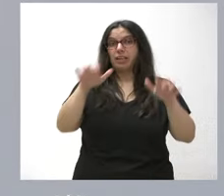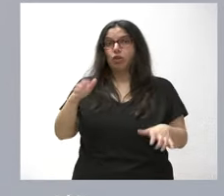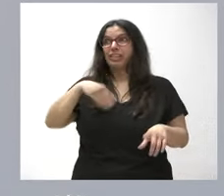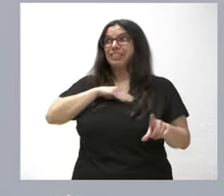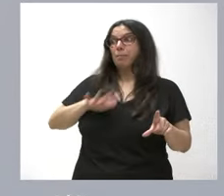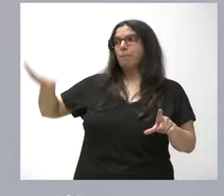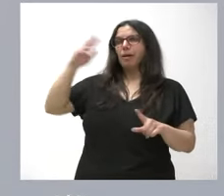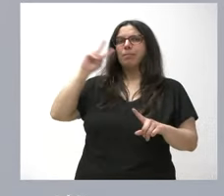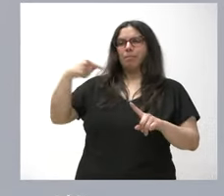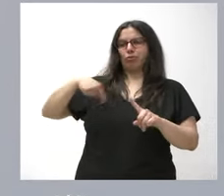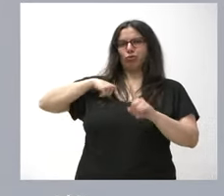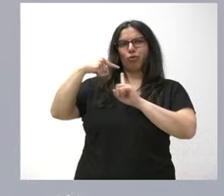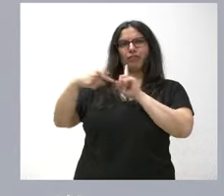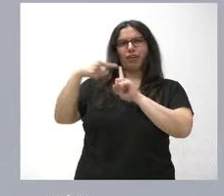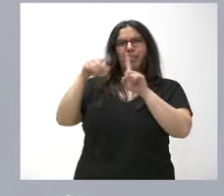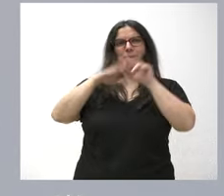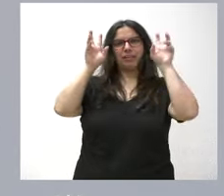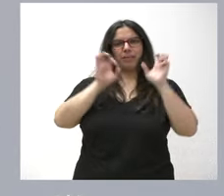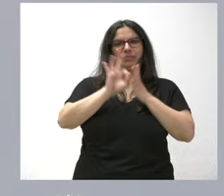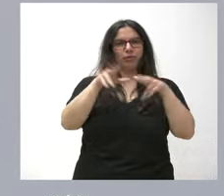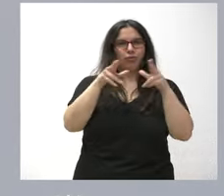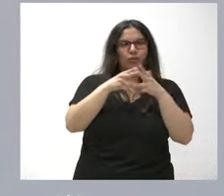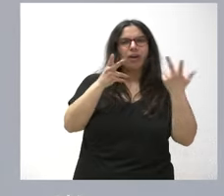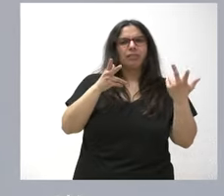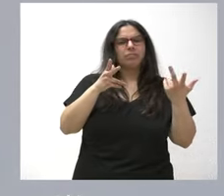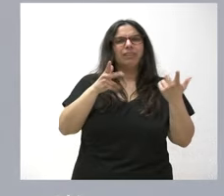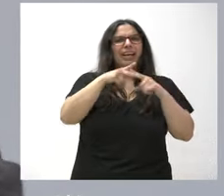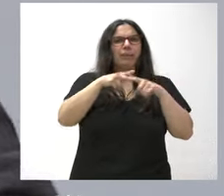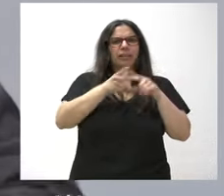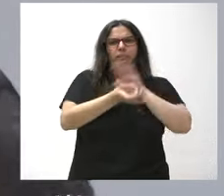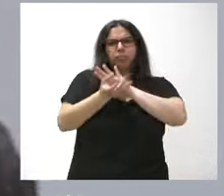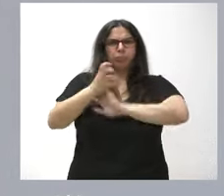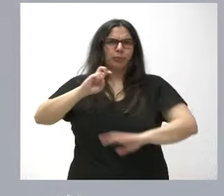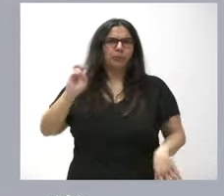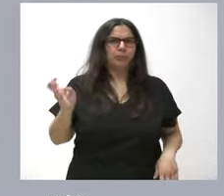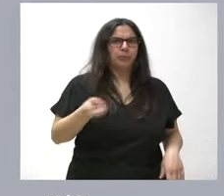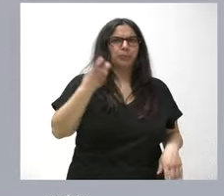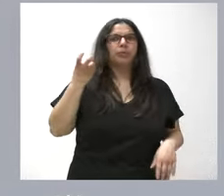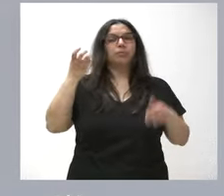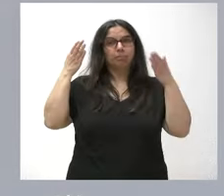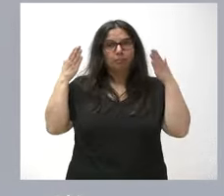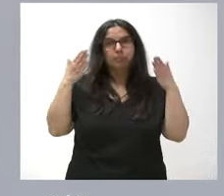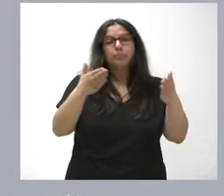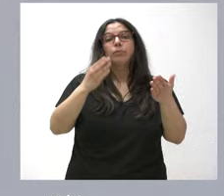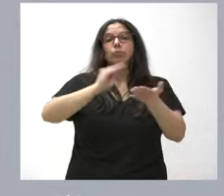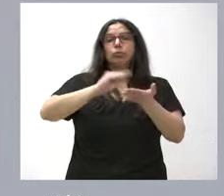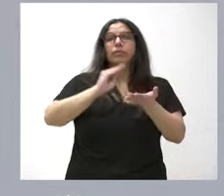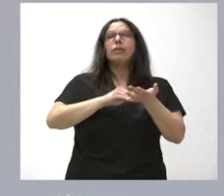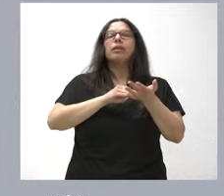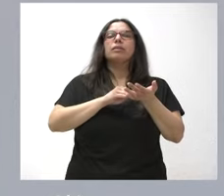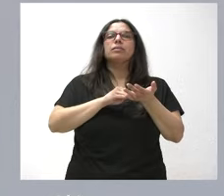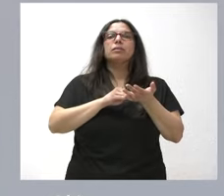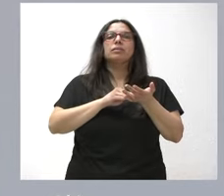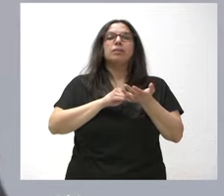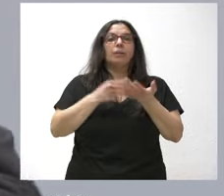sociales. Somos una referencia en el ámbito de servicios sociales. Tenemos varios instrumentos puestos en marcha que recaen a veces sobre las mismas personas y sobre las